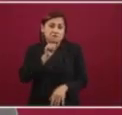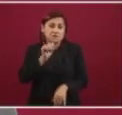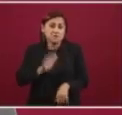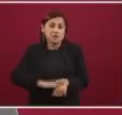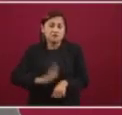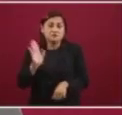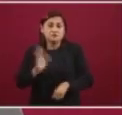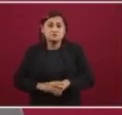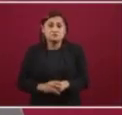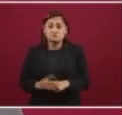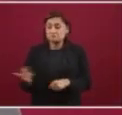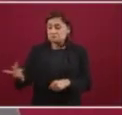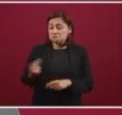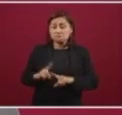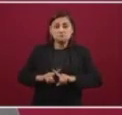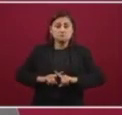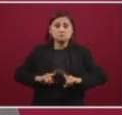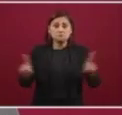no somos iguales.